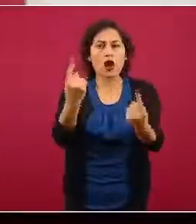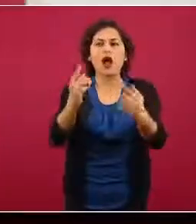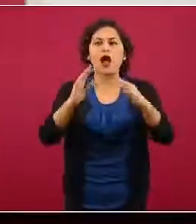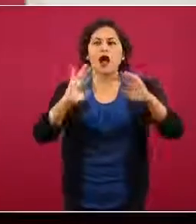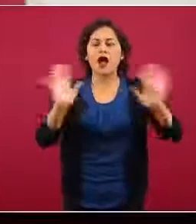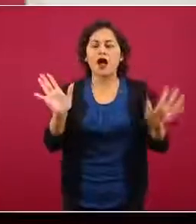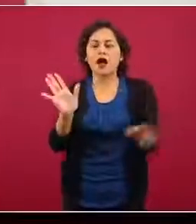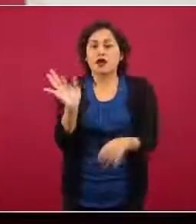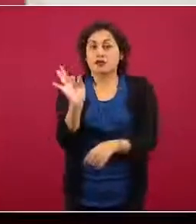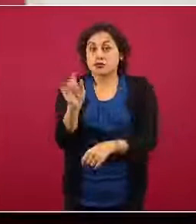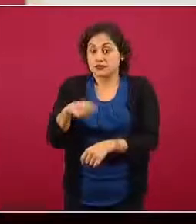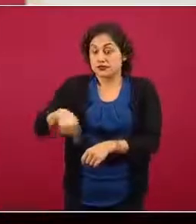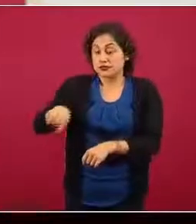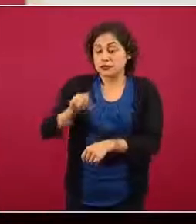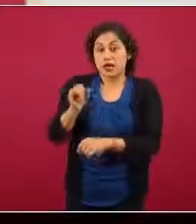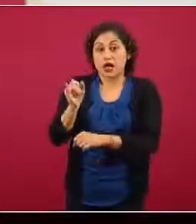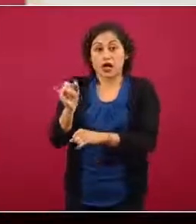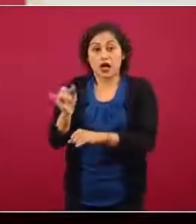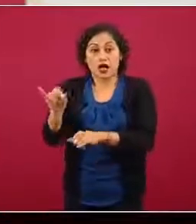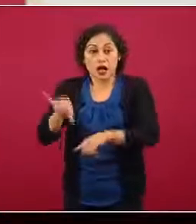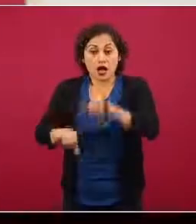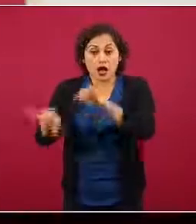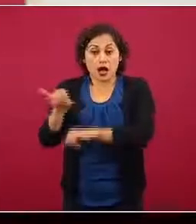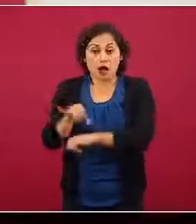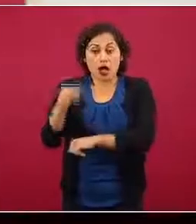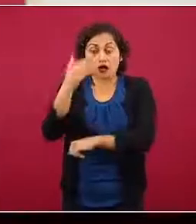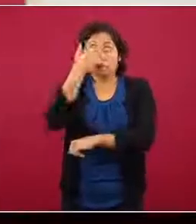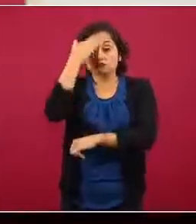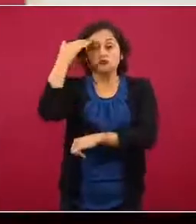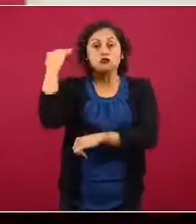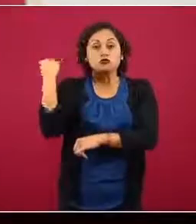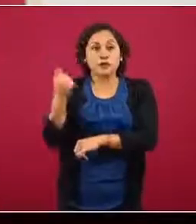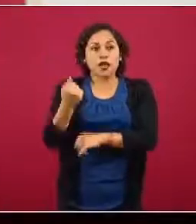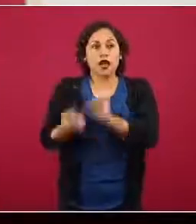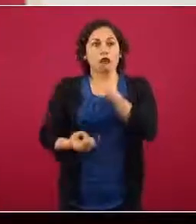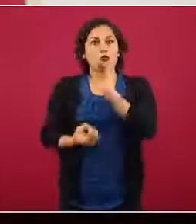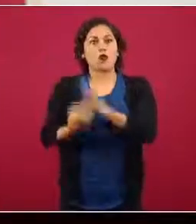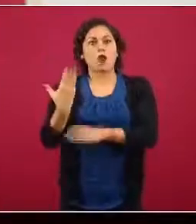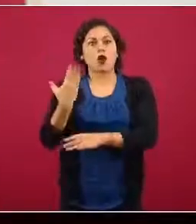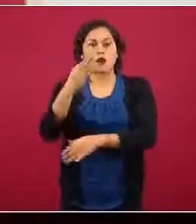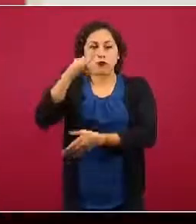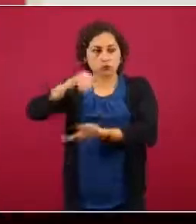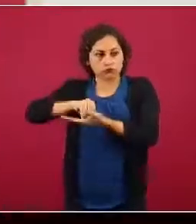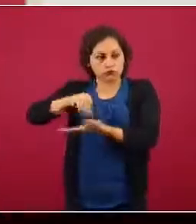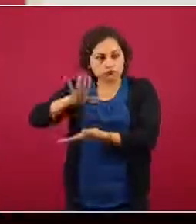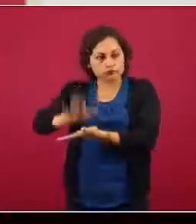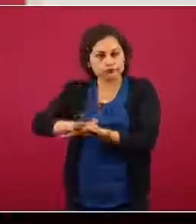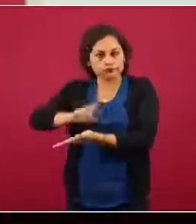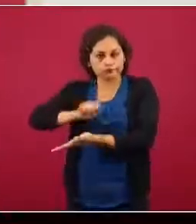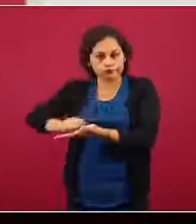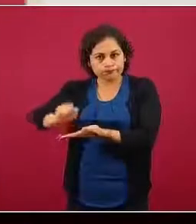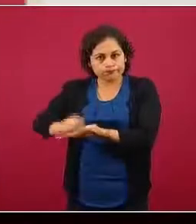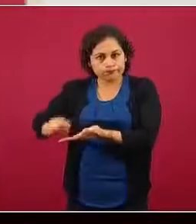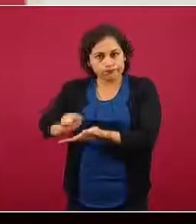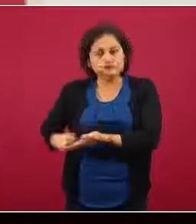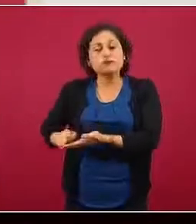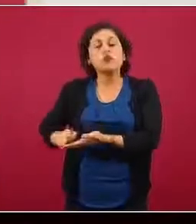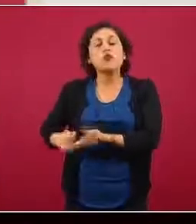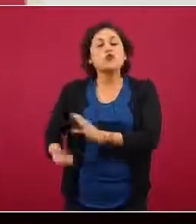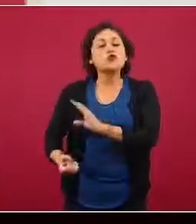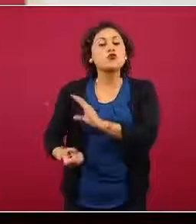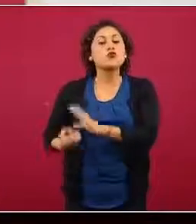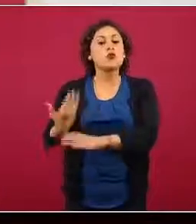no vimos en la fase experimental fue este evento, ahora lo estamos observando, actualizamos el